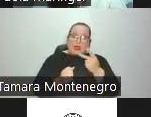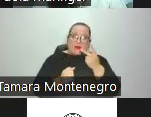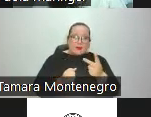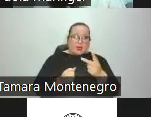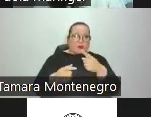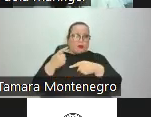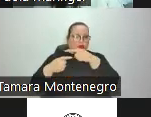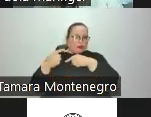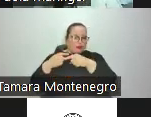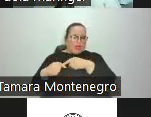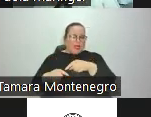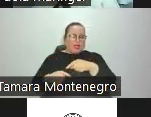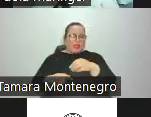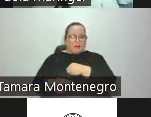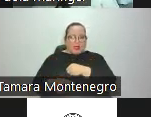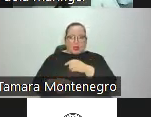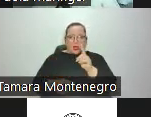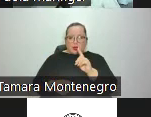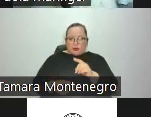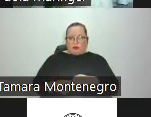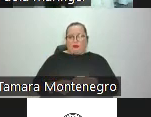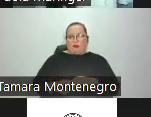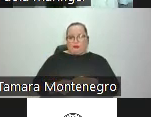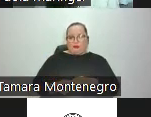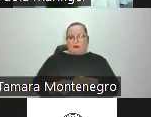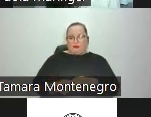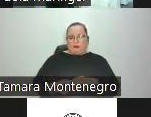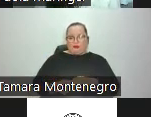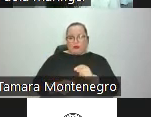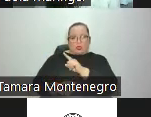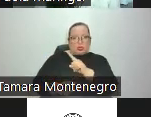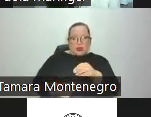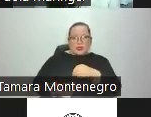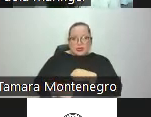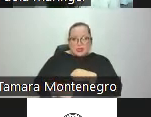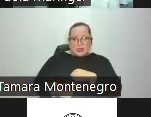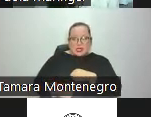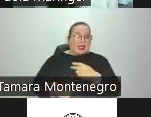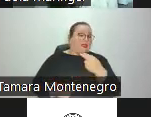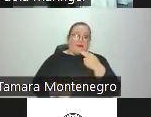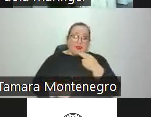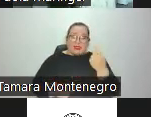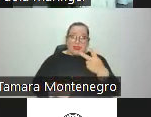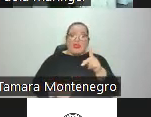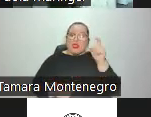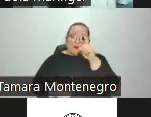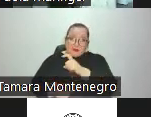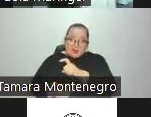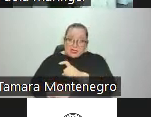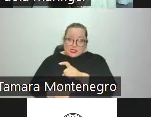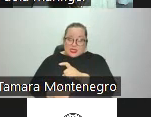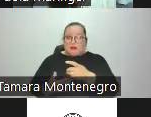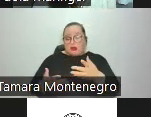como triste, porque esa historia laboral te ha llevado a quien eres ahora, ¿sí? No es triste, es parte de tu vida, puede ser difícil, pero eso te